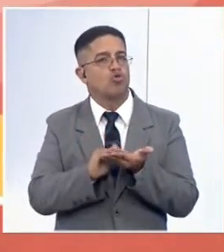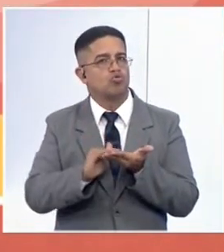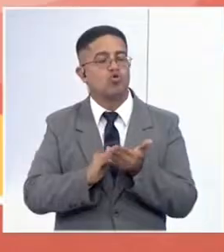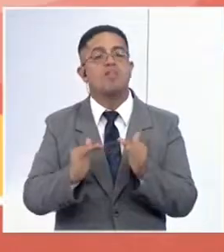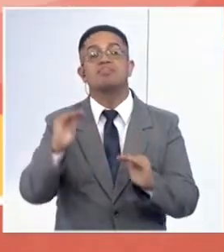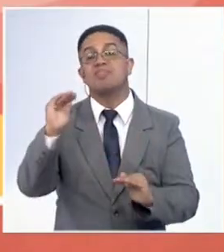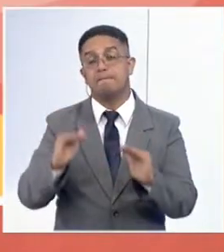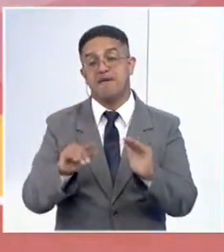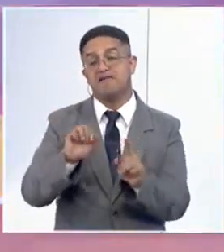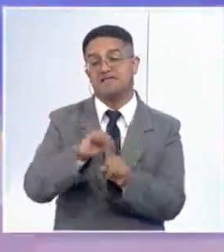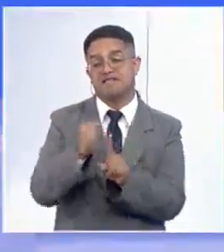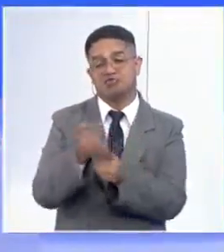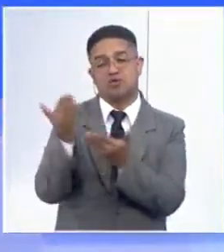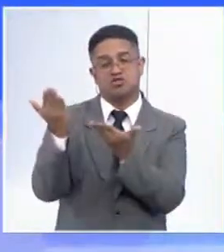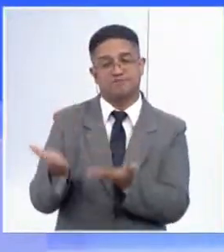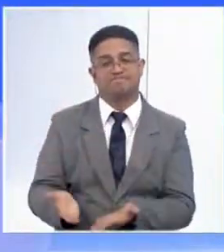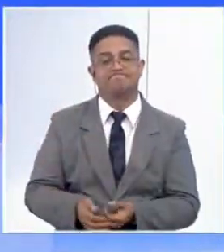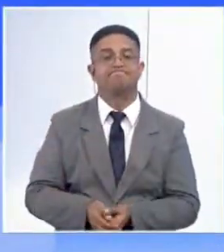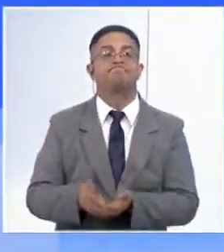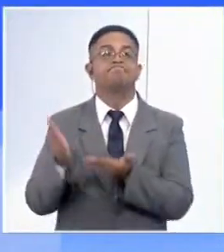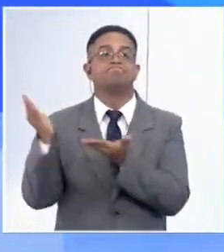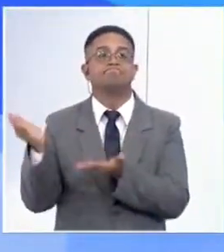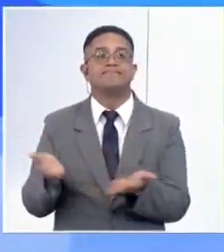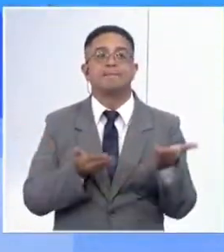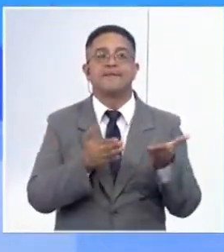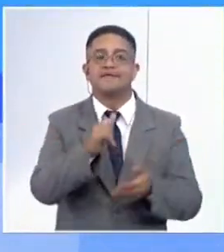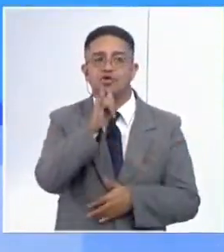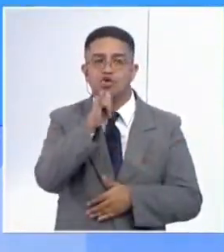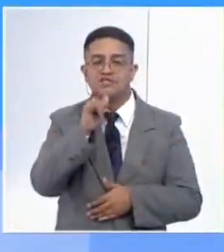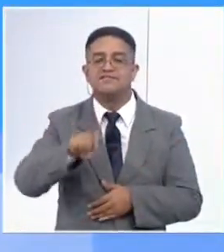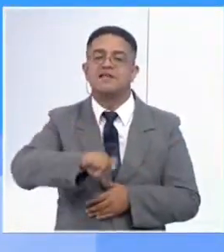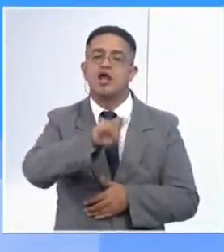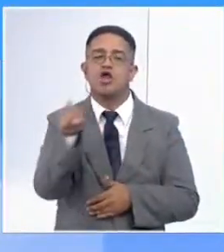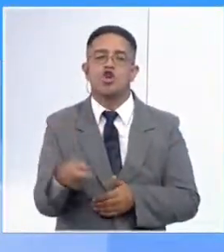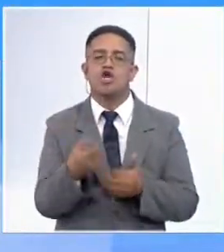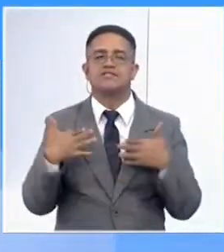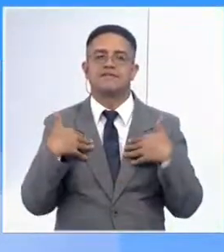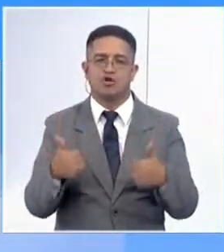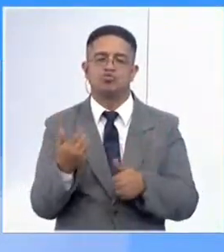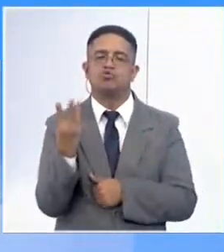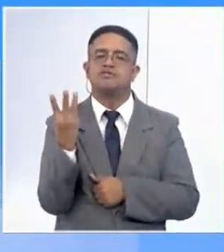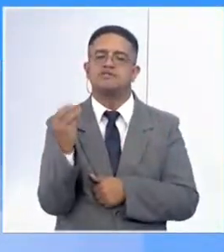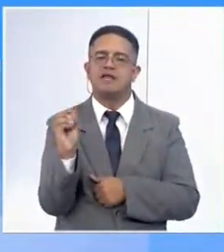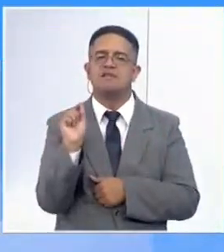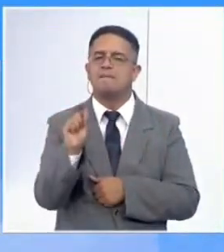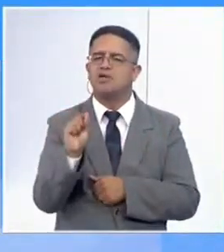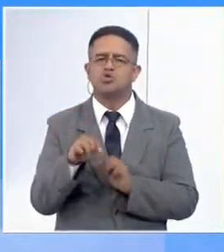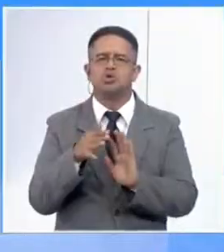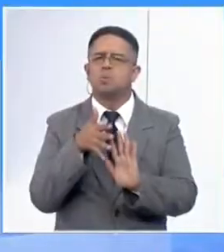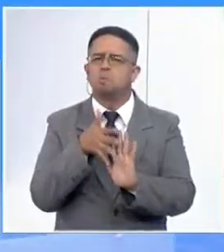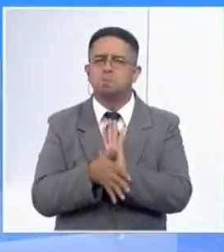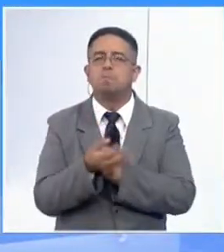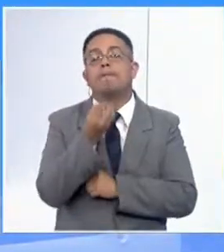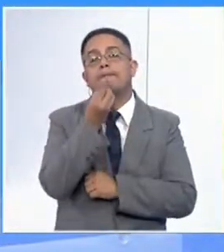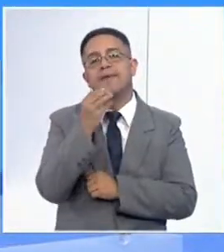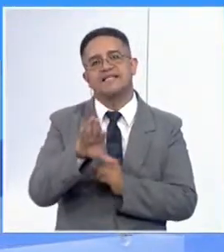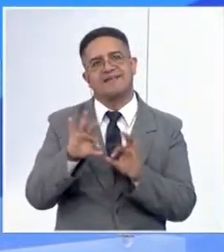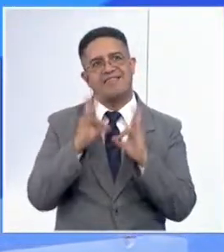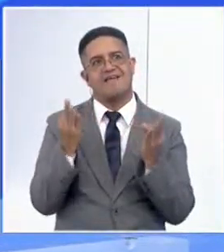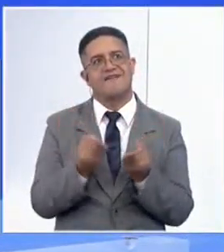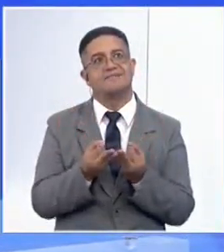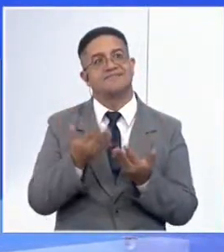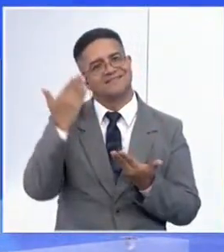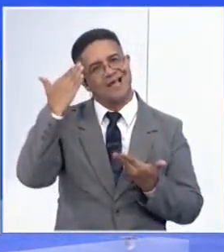de la gravedad. Bienvenidos a Noticias y Globovisión Salud, 30 minutos dedicados para el bienestar de toda la familia. Les saluda como